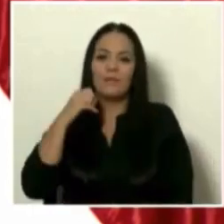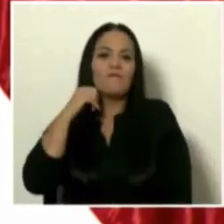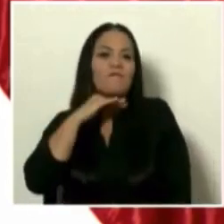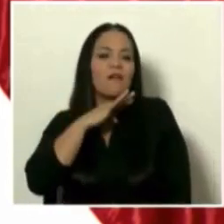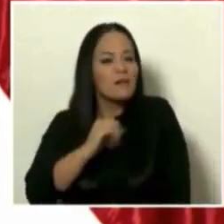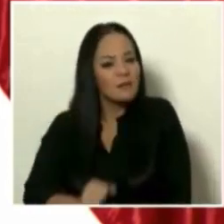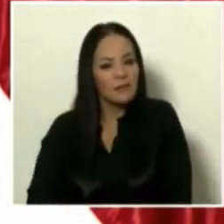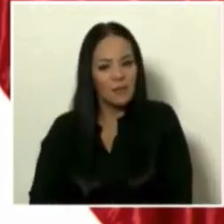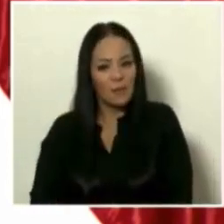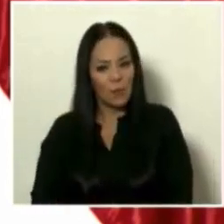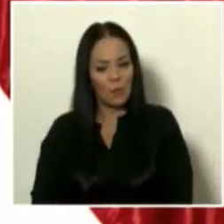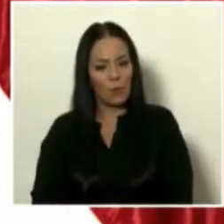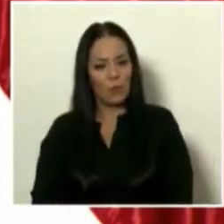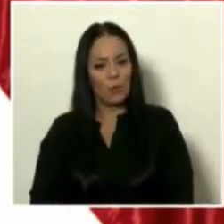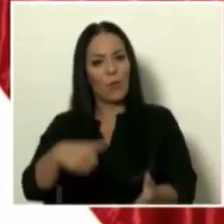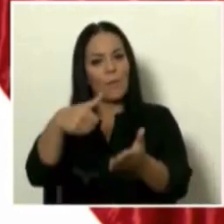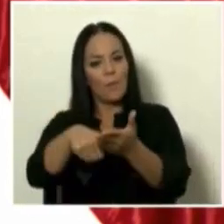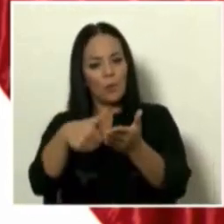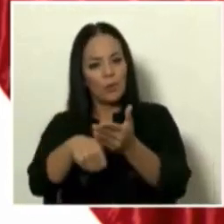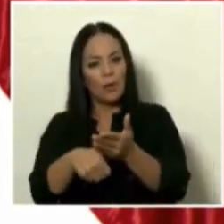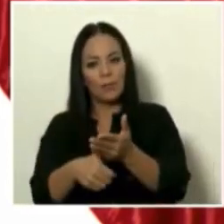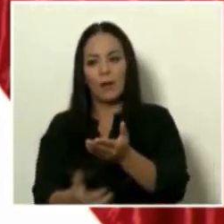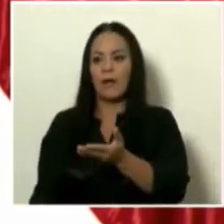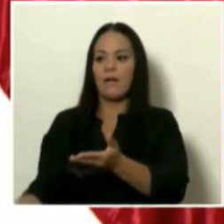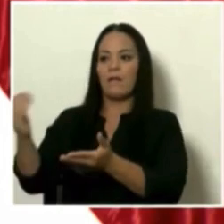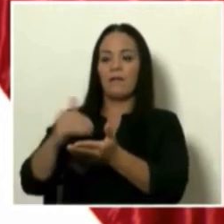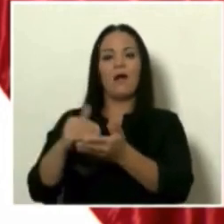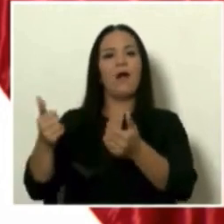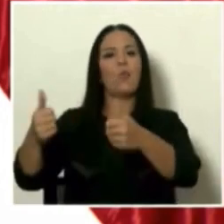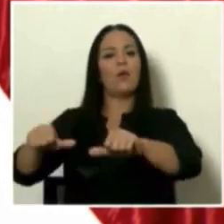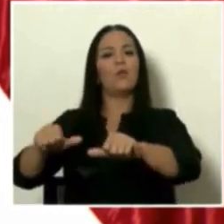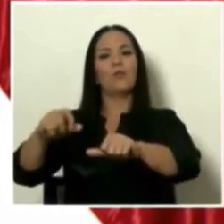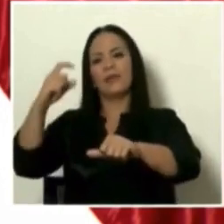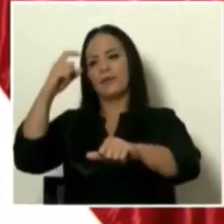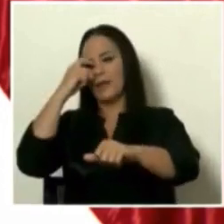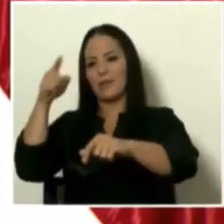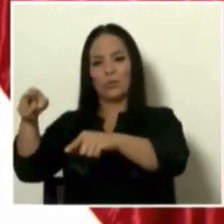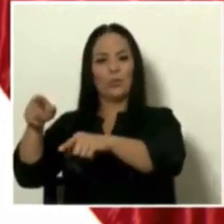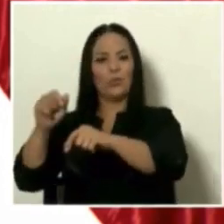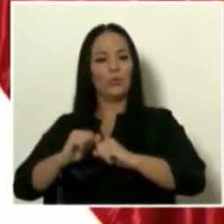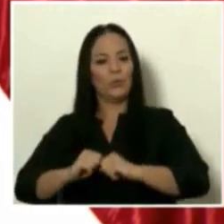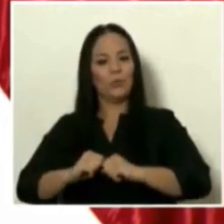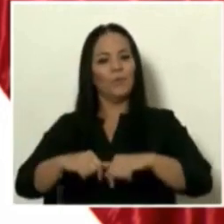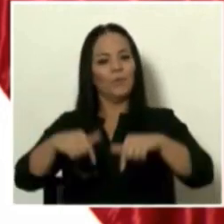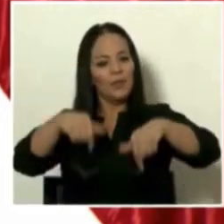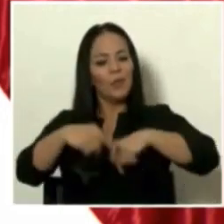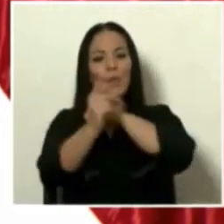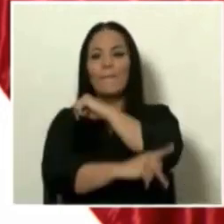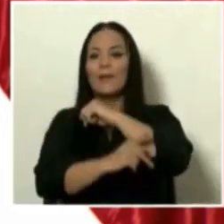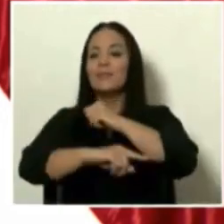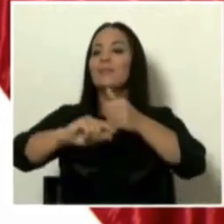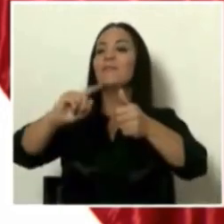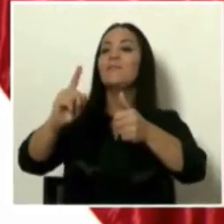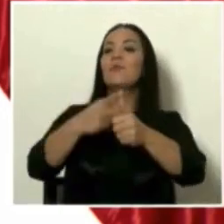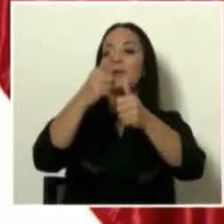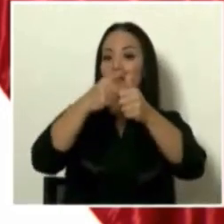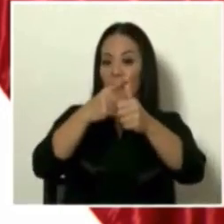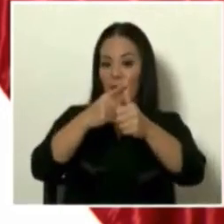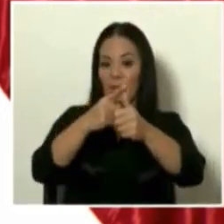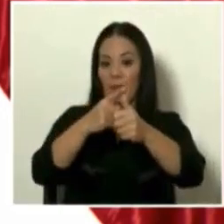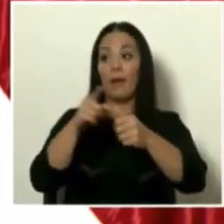por revivir el acuerdo de Escazú en un país que la prioridad número uno, junto con el